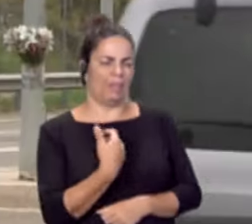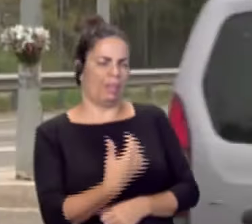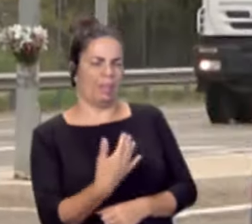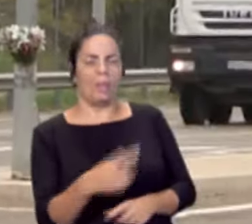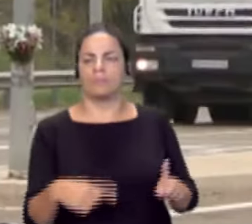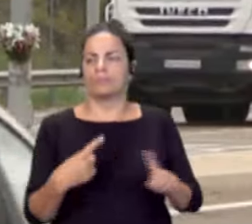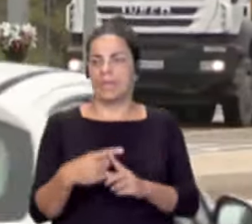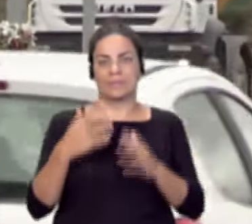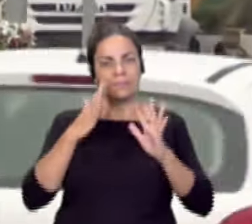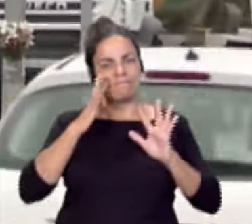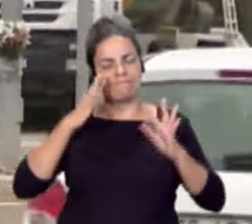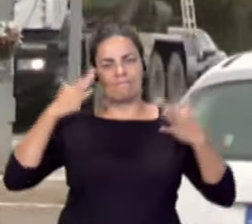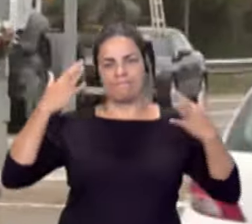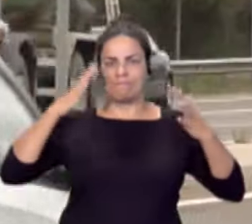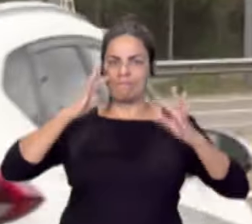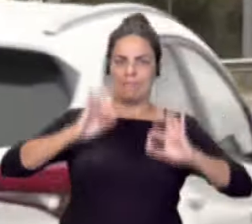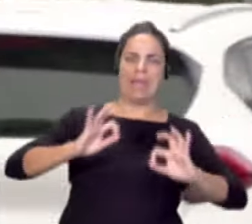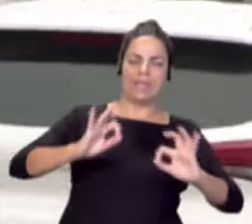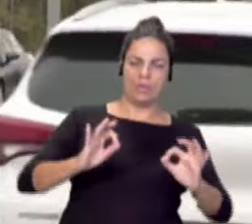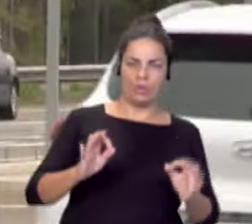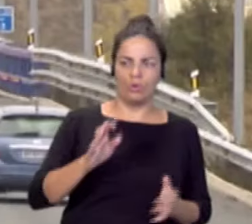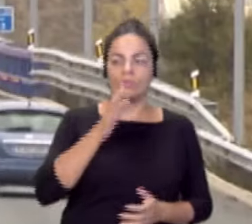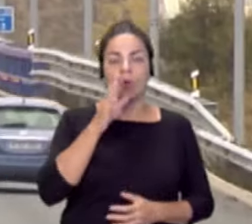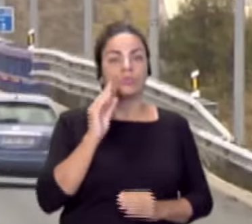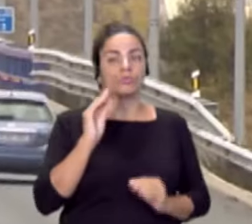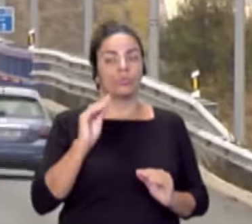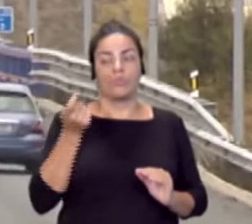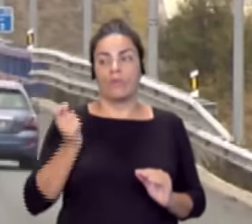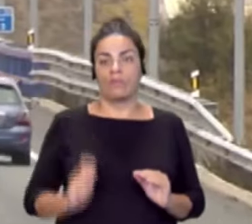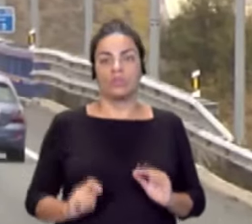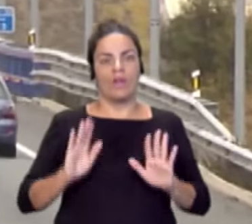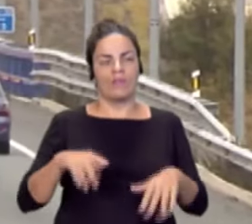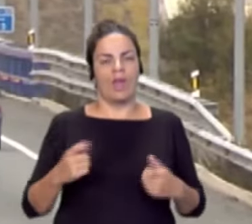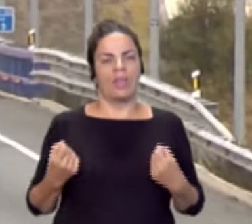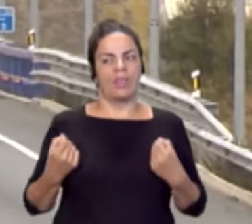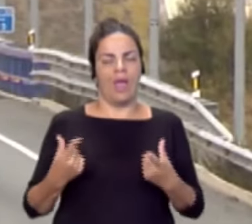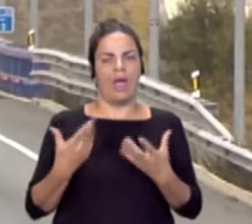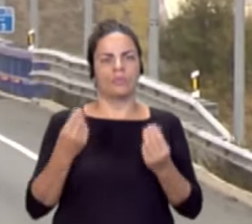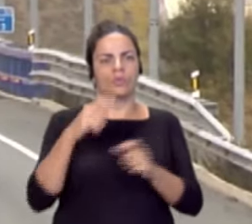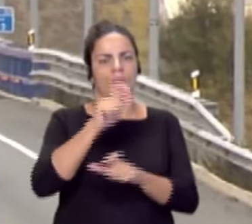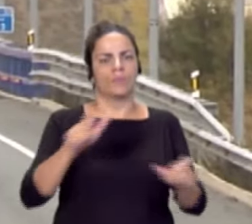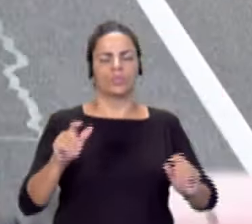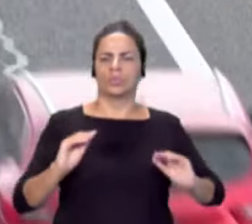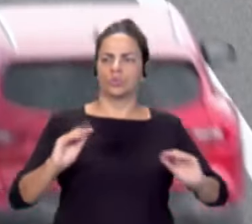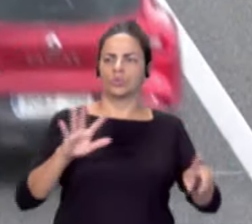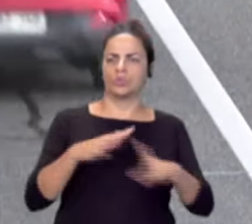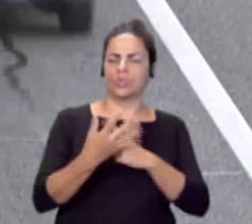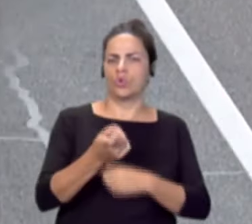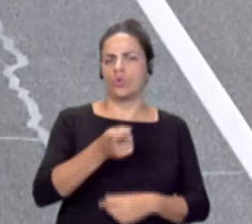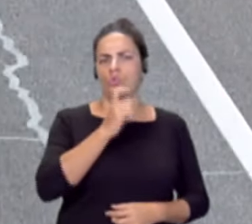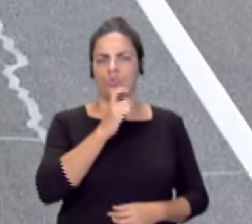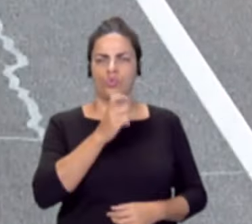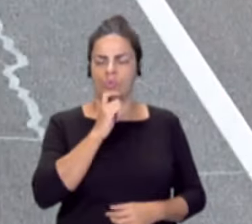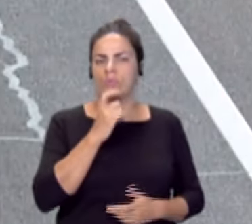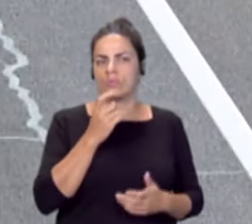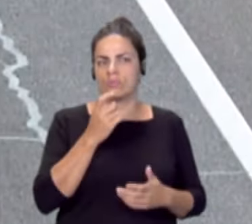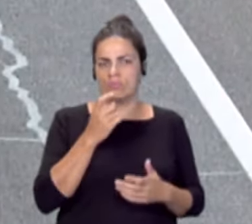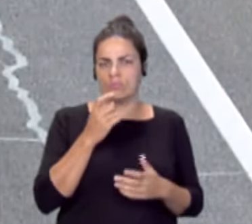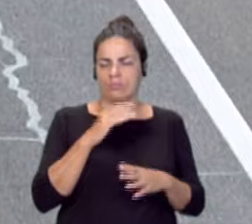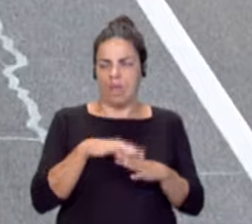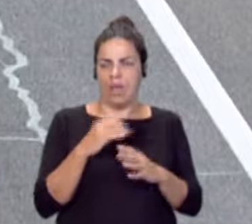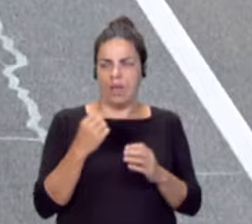peligrosidad de una profesión que está dejando mucha gente en una situación bastante bastante complicada para poder realizar una actividad laboral